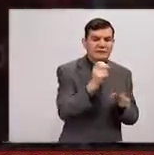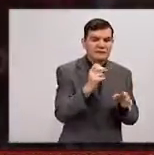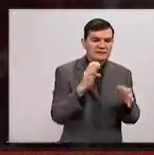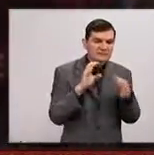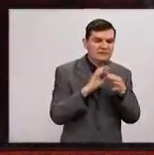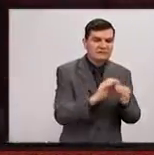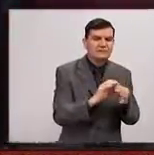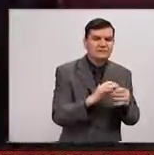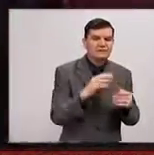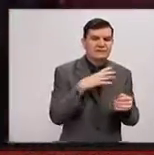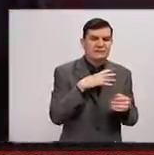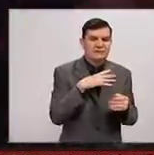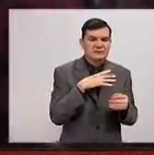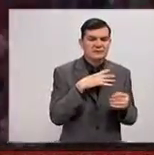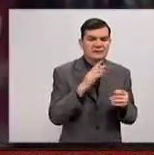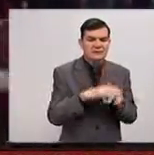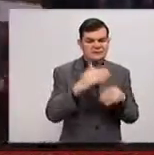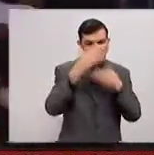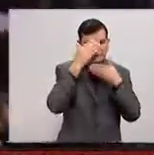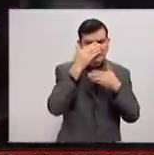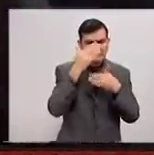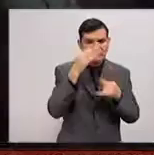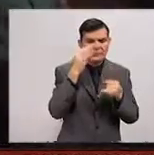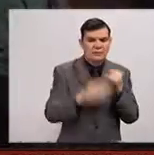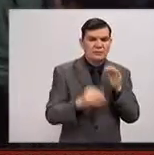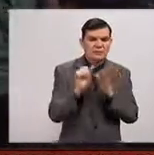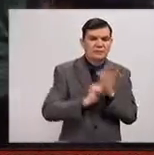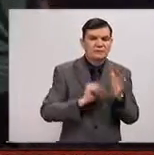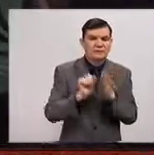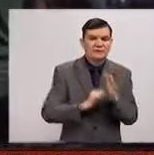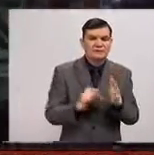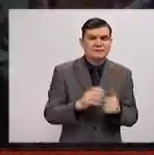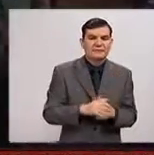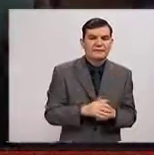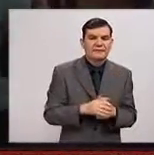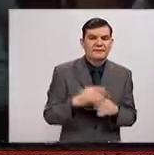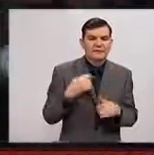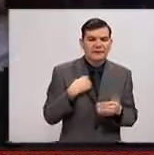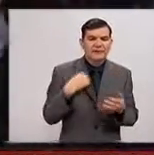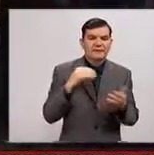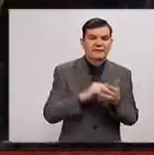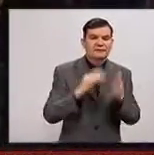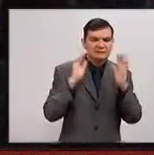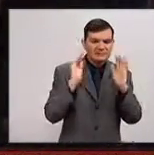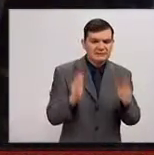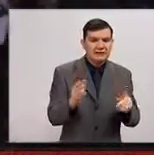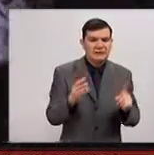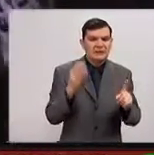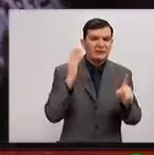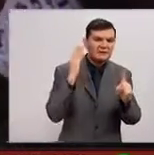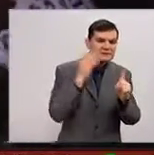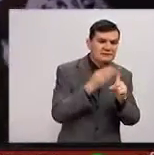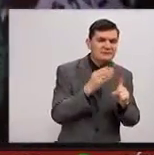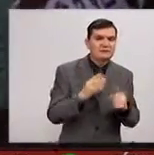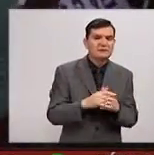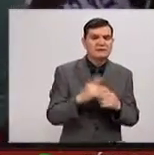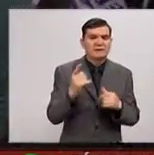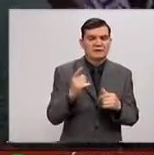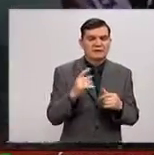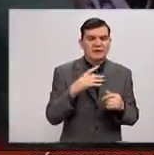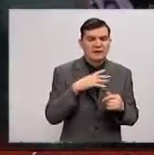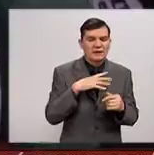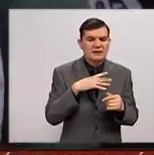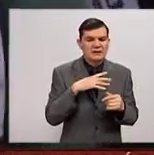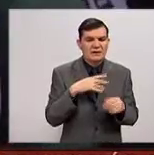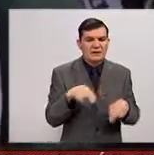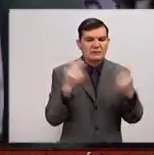sinergia que ha tenido el terrorismo en los últimos meses, de vestir al occidente y de tratar